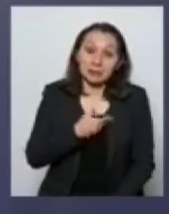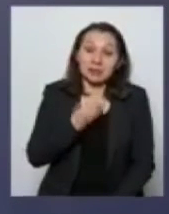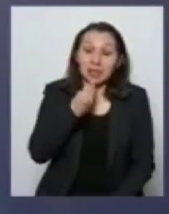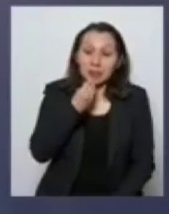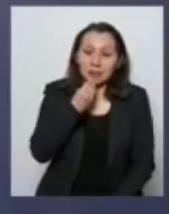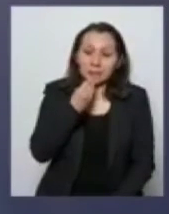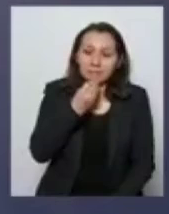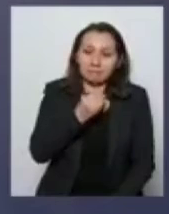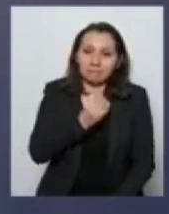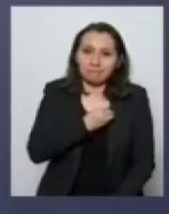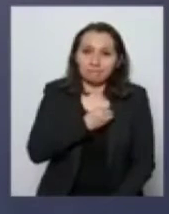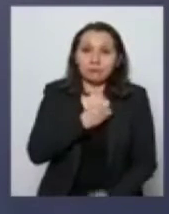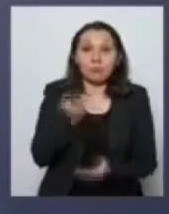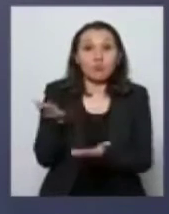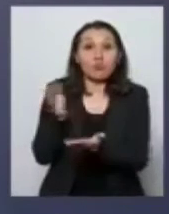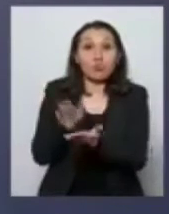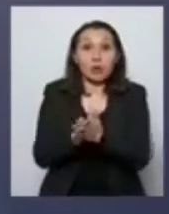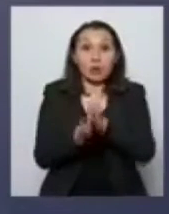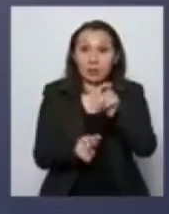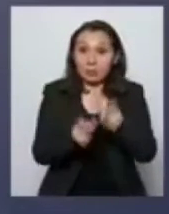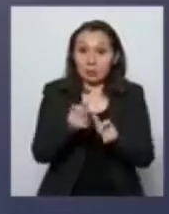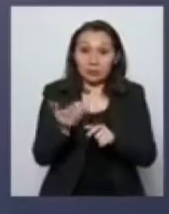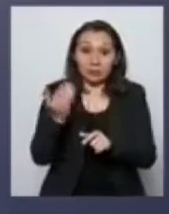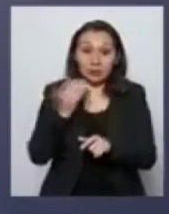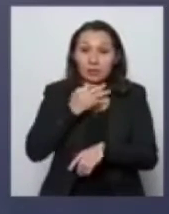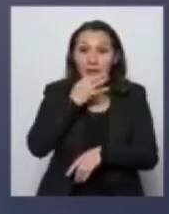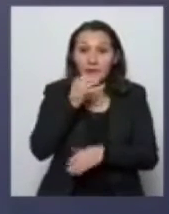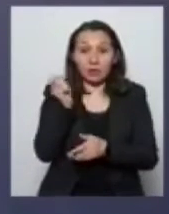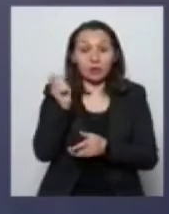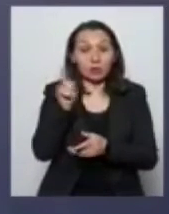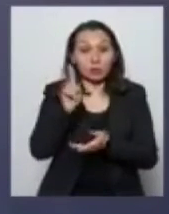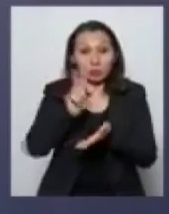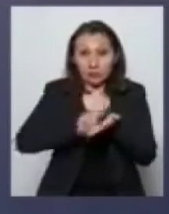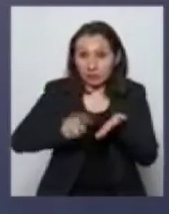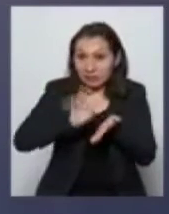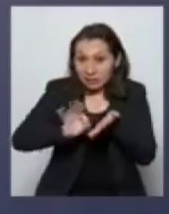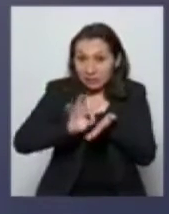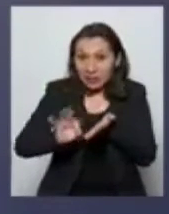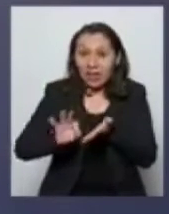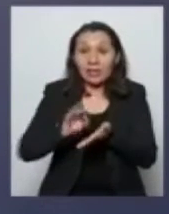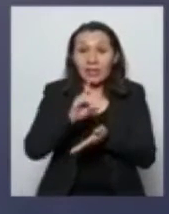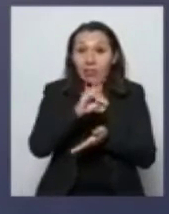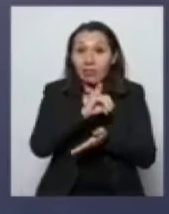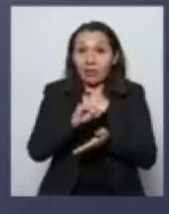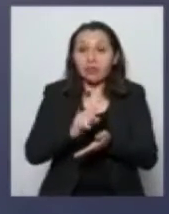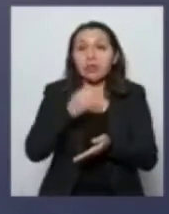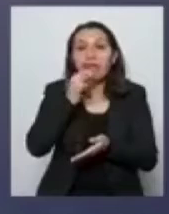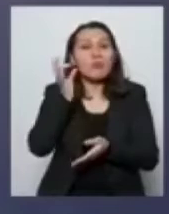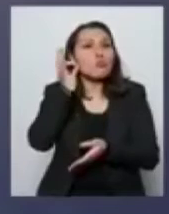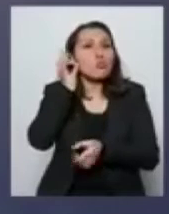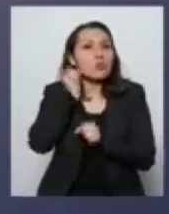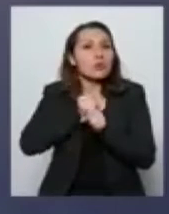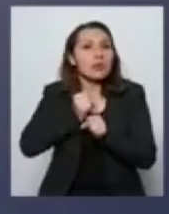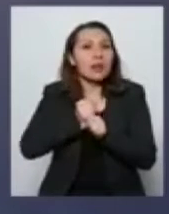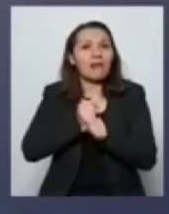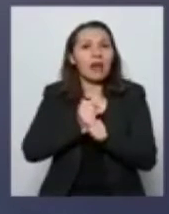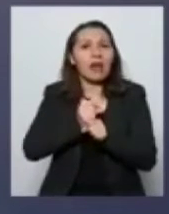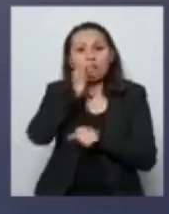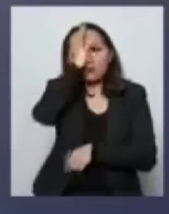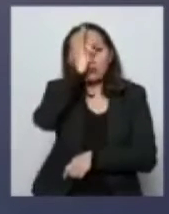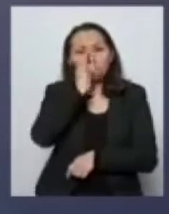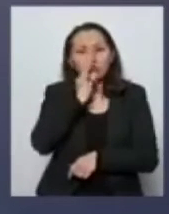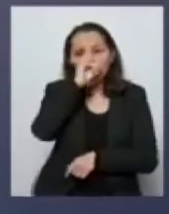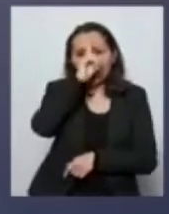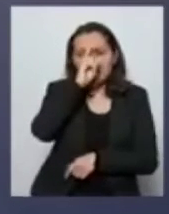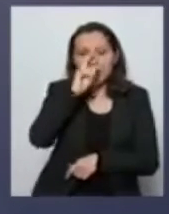También lamentar, obviamente, que dentro de estos fallecidos que acaba de mencionar la subsecretaria Paula Daza, se encontraba Karen, una funcionaria de